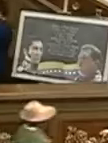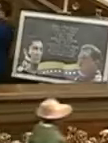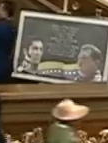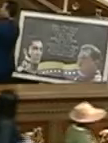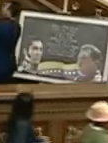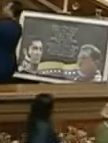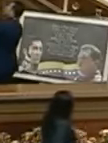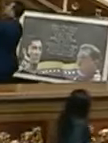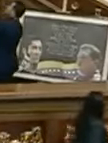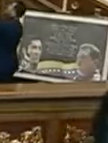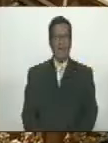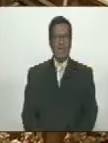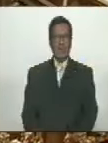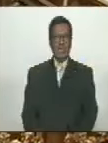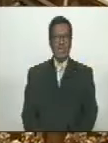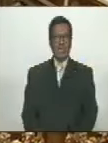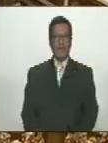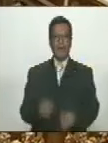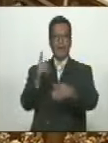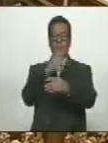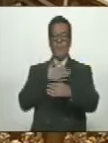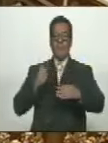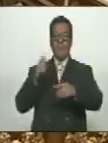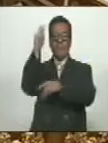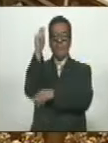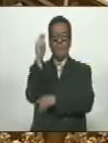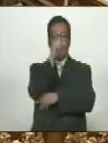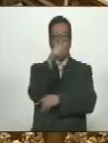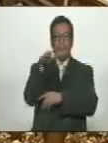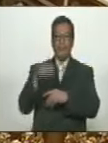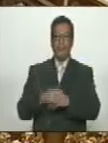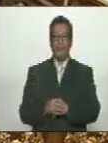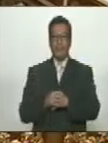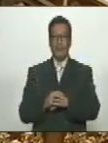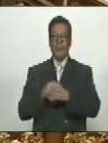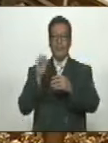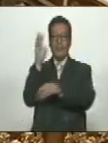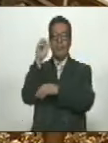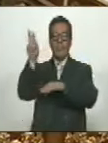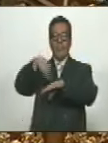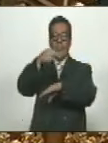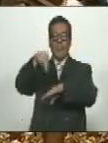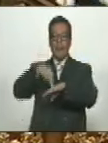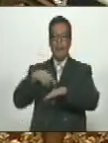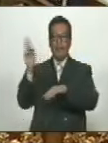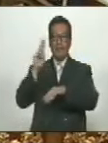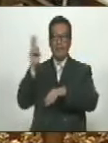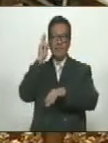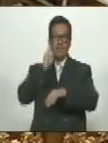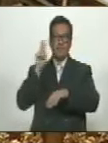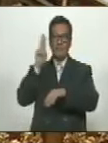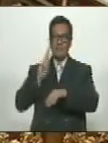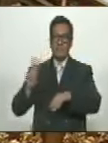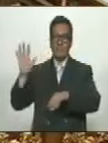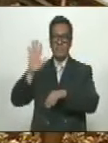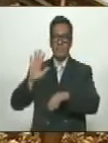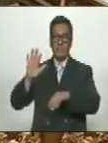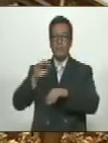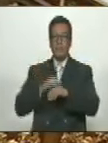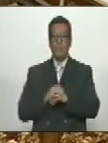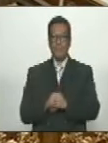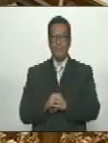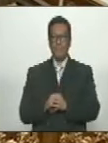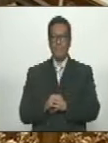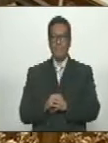Queridas diputadas, queridos diputados de la Asamblea Nacional de la República Bolivariana de Venezuela,